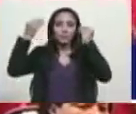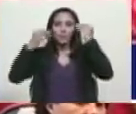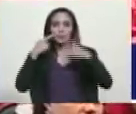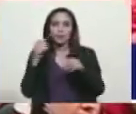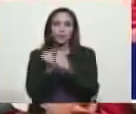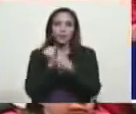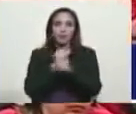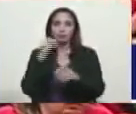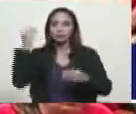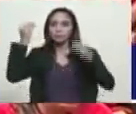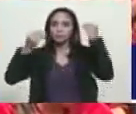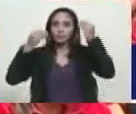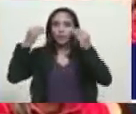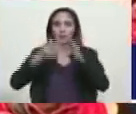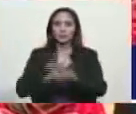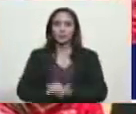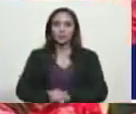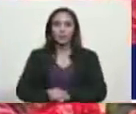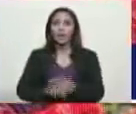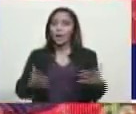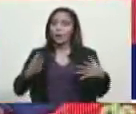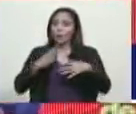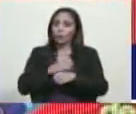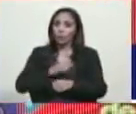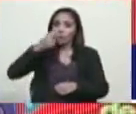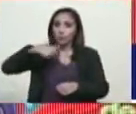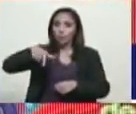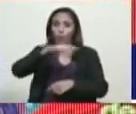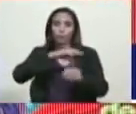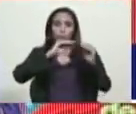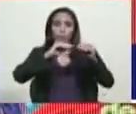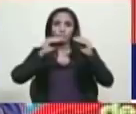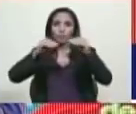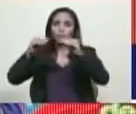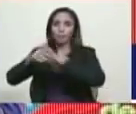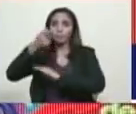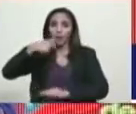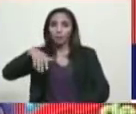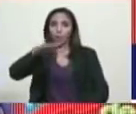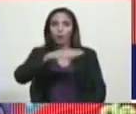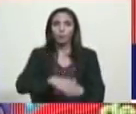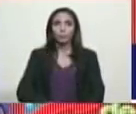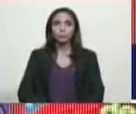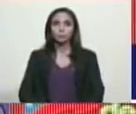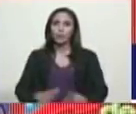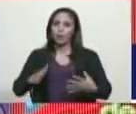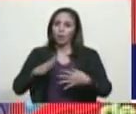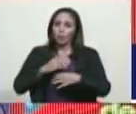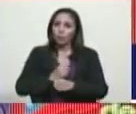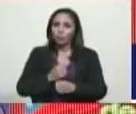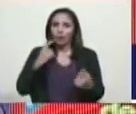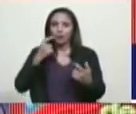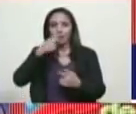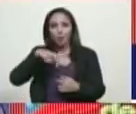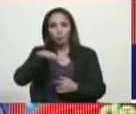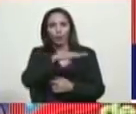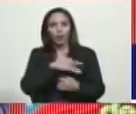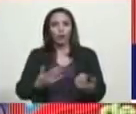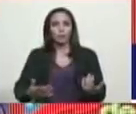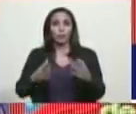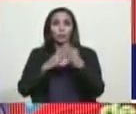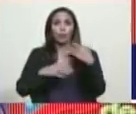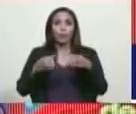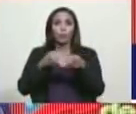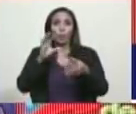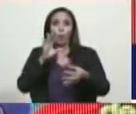para grandes logros, confiar en el pueblo, convocar al pueblo, confiar en el movimiento popular, los movimientos